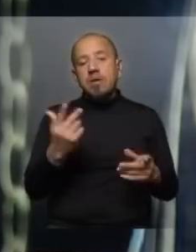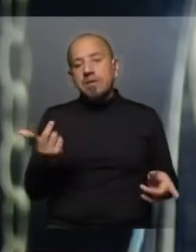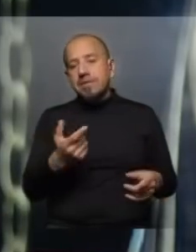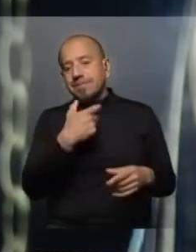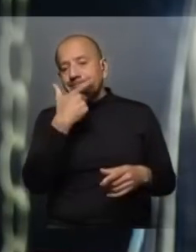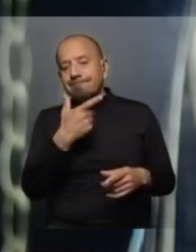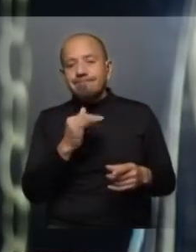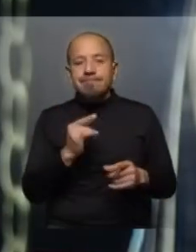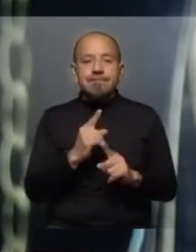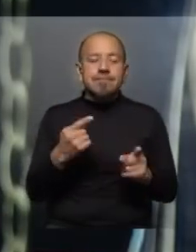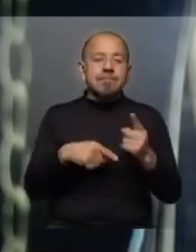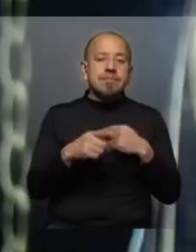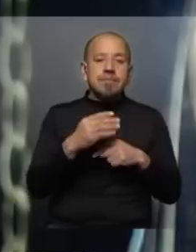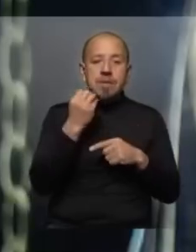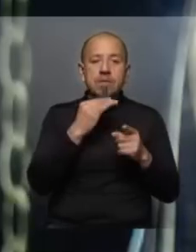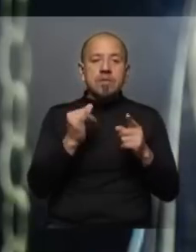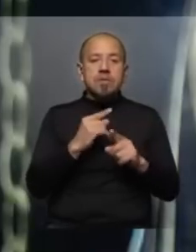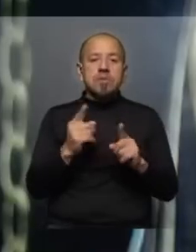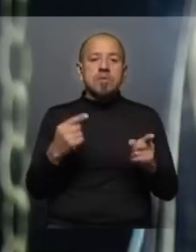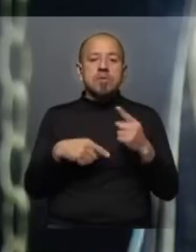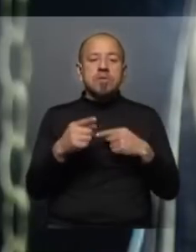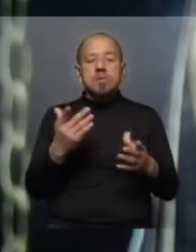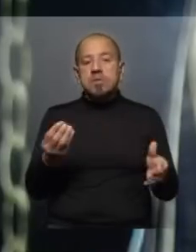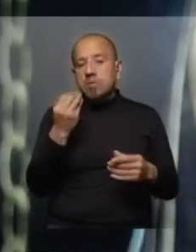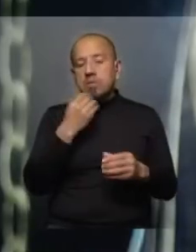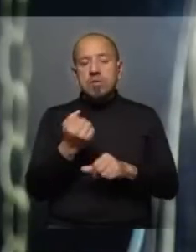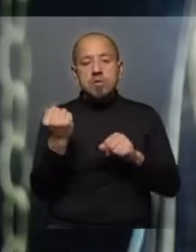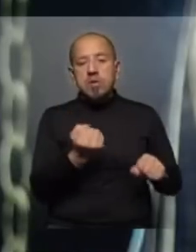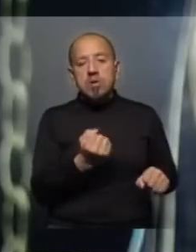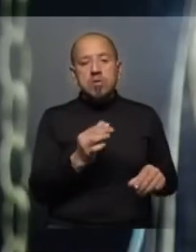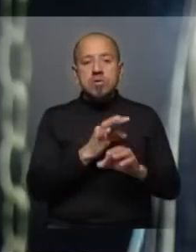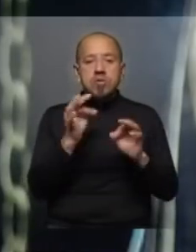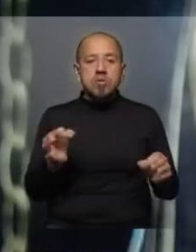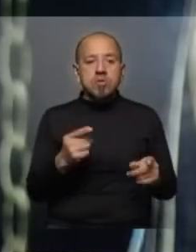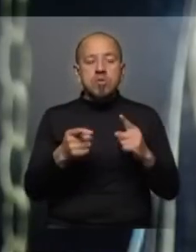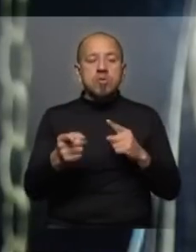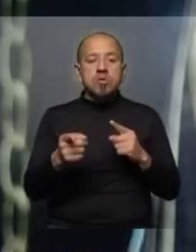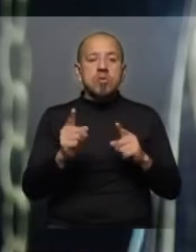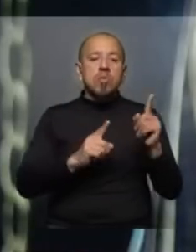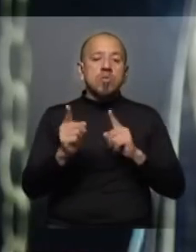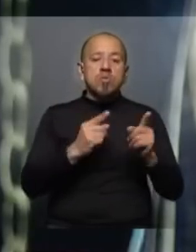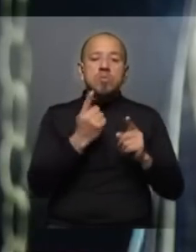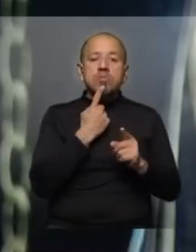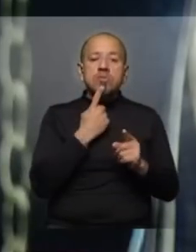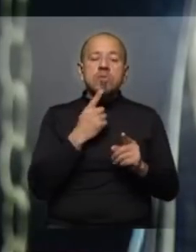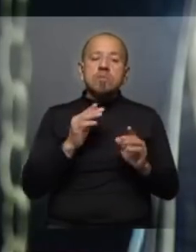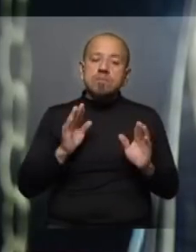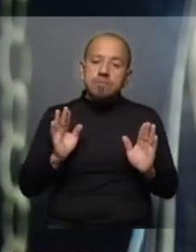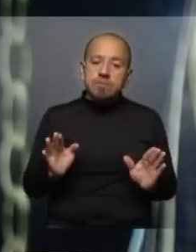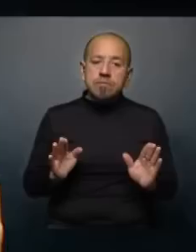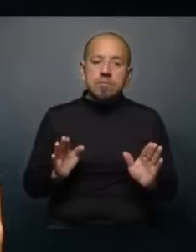es simpático es buen buen amigo para comer un asado o es amigo o no de alguno de los legisladores eso